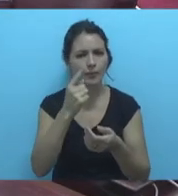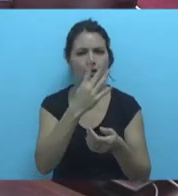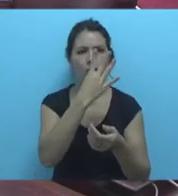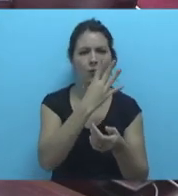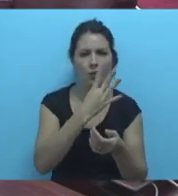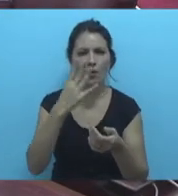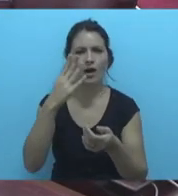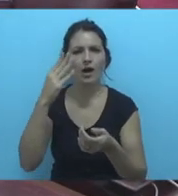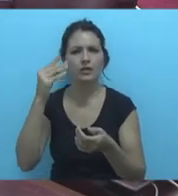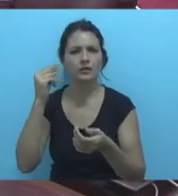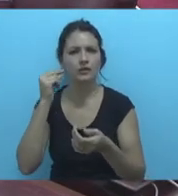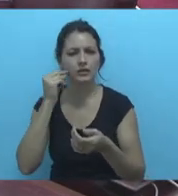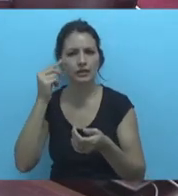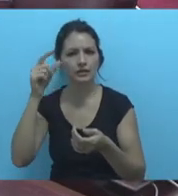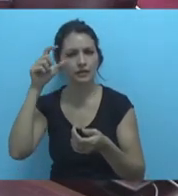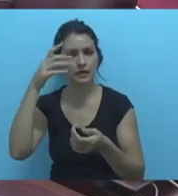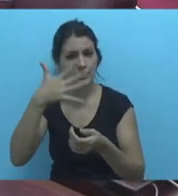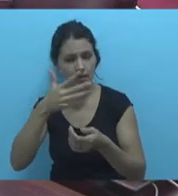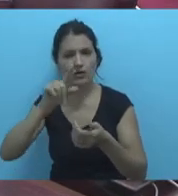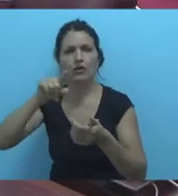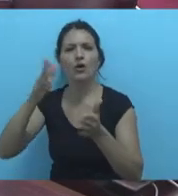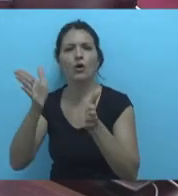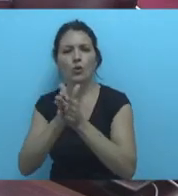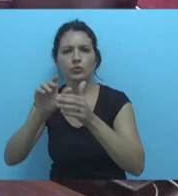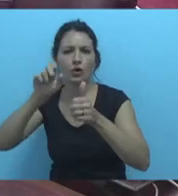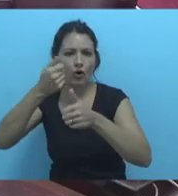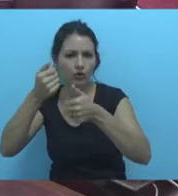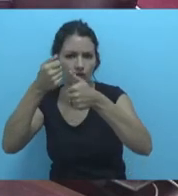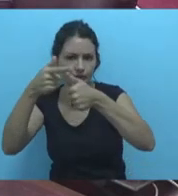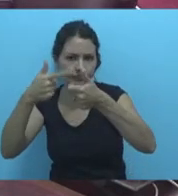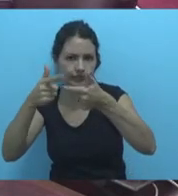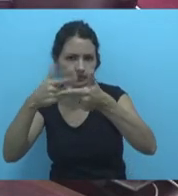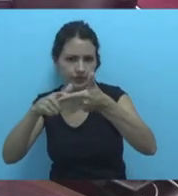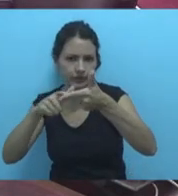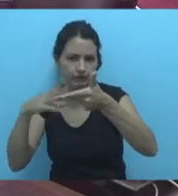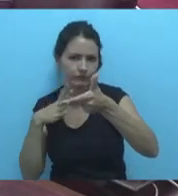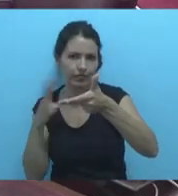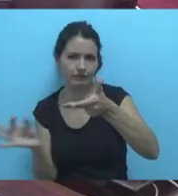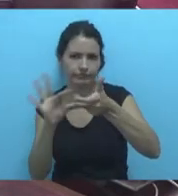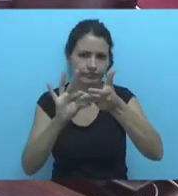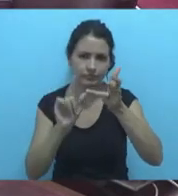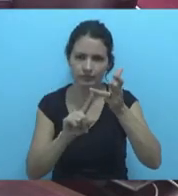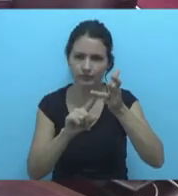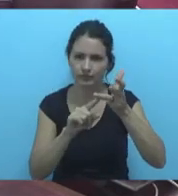42.435, junto con los otros 3, y el de Basile, el de Peralta y el mío.